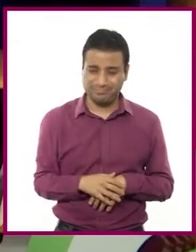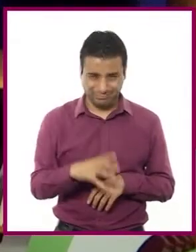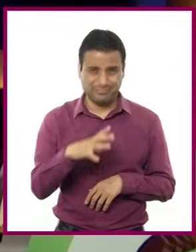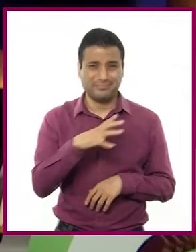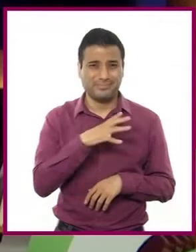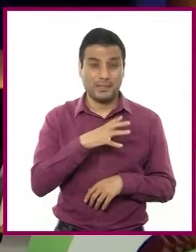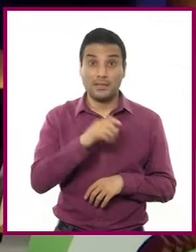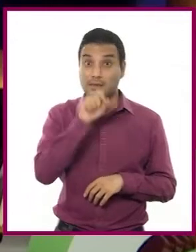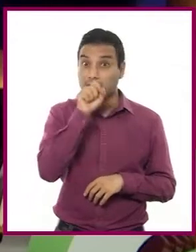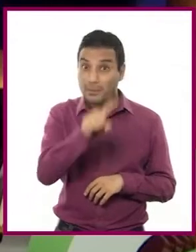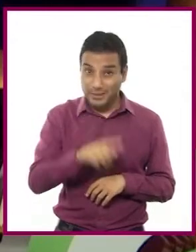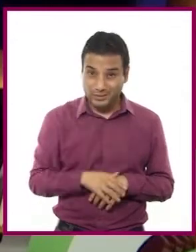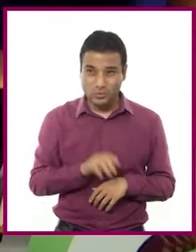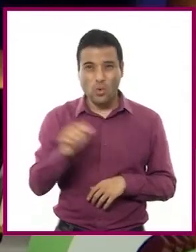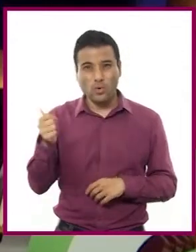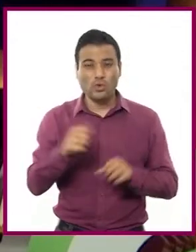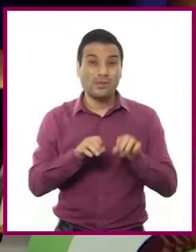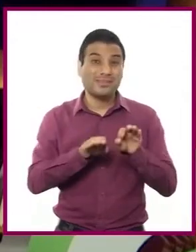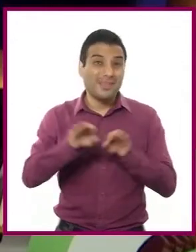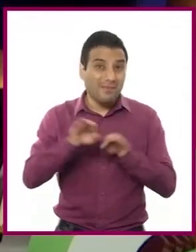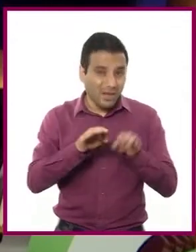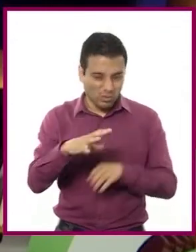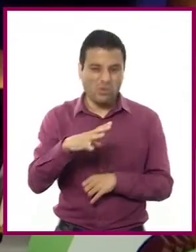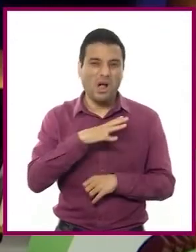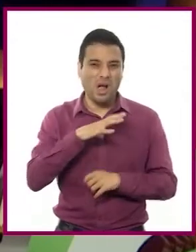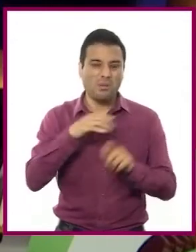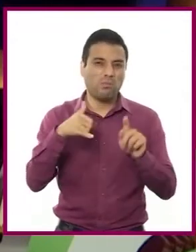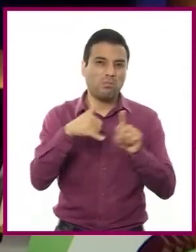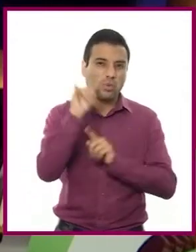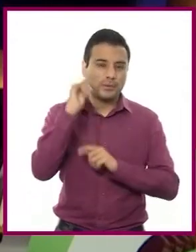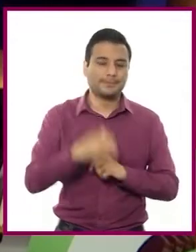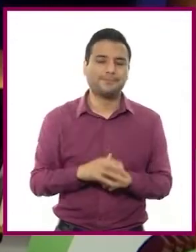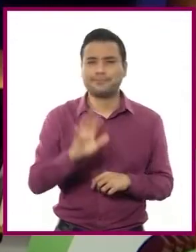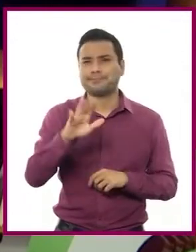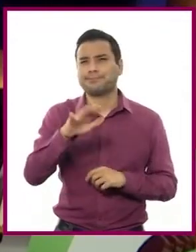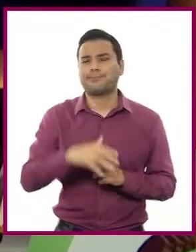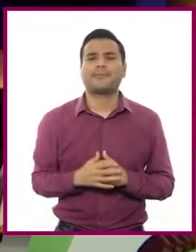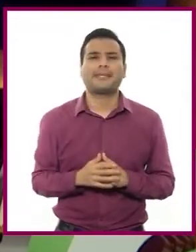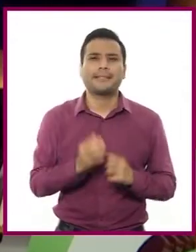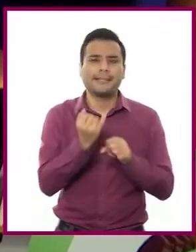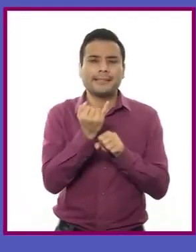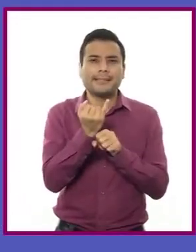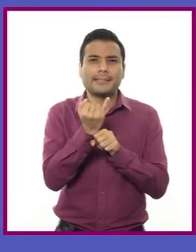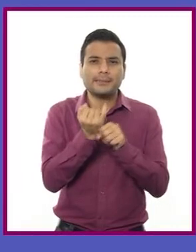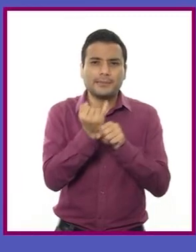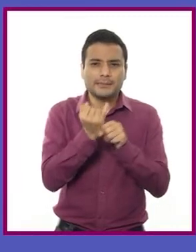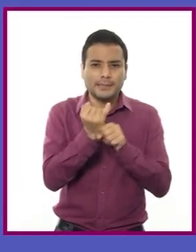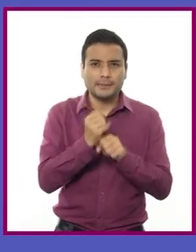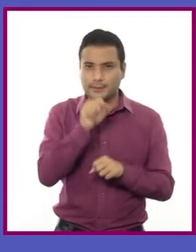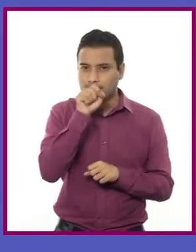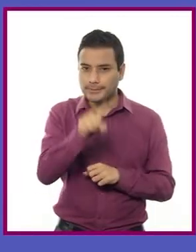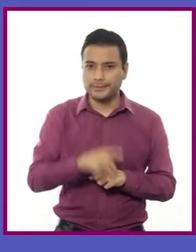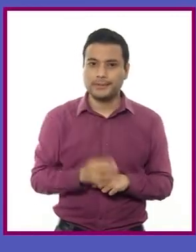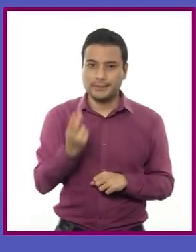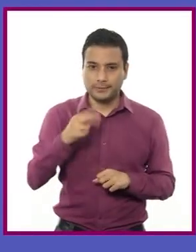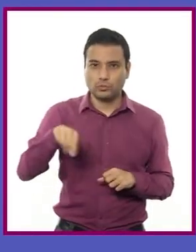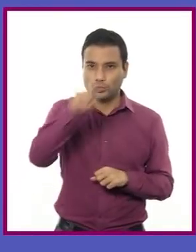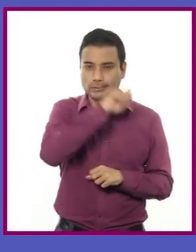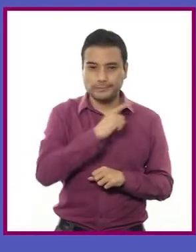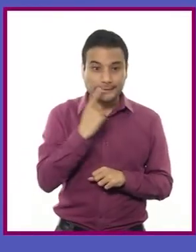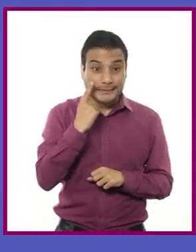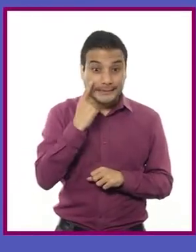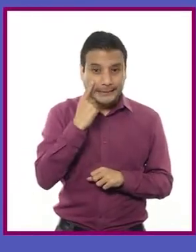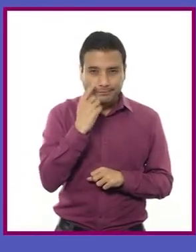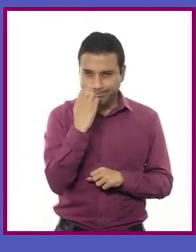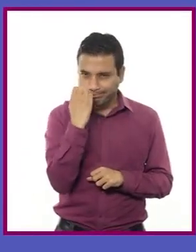sino también en otros ámbitos. Otro recurso de la investigación es la observación para